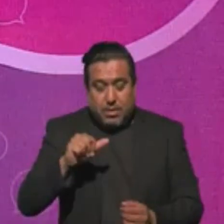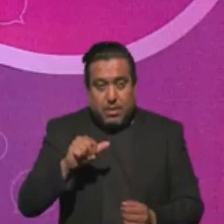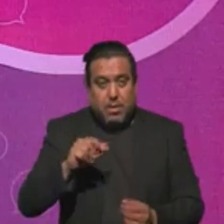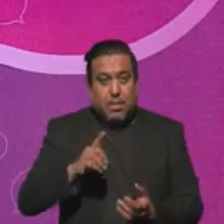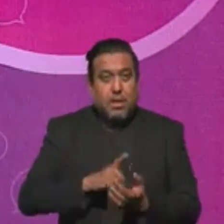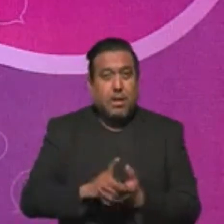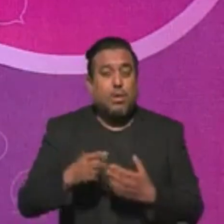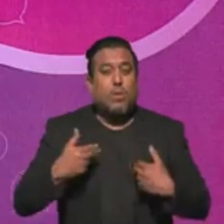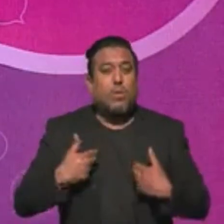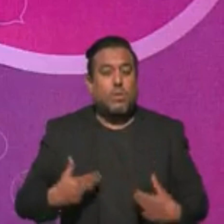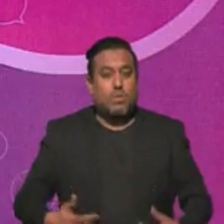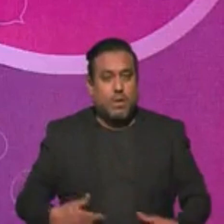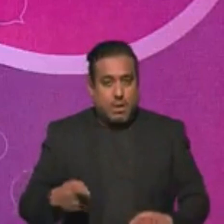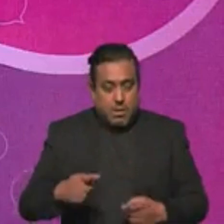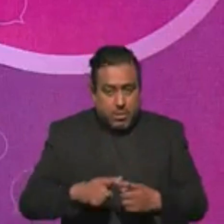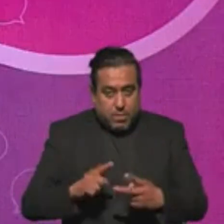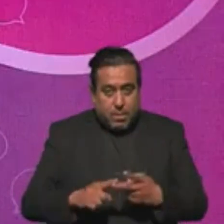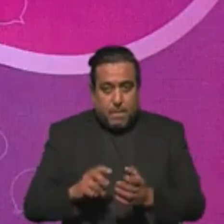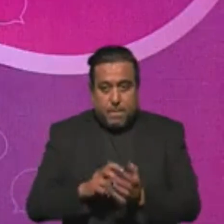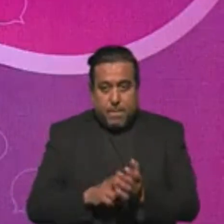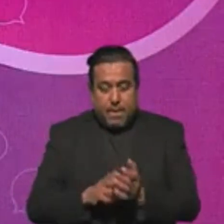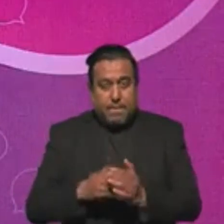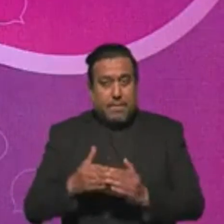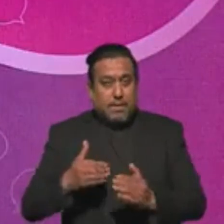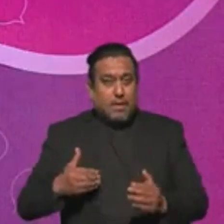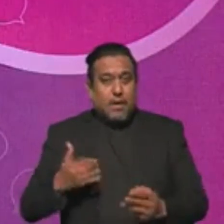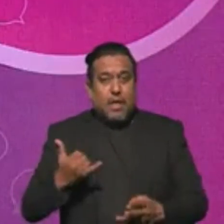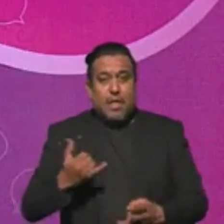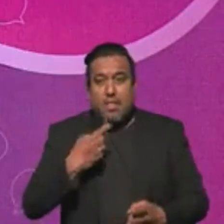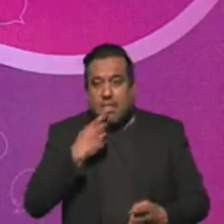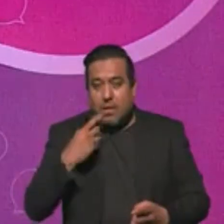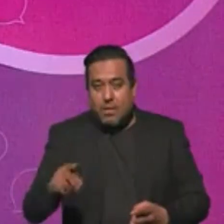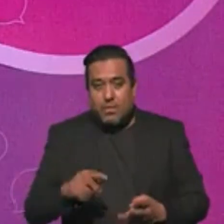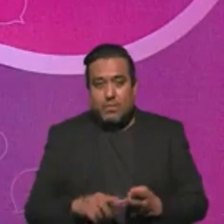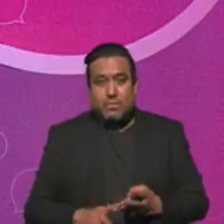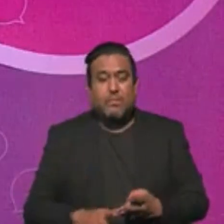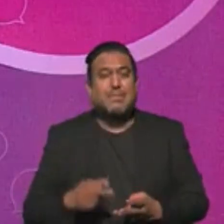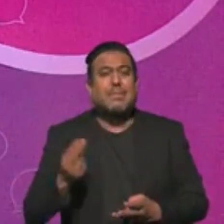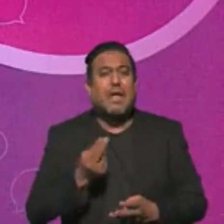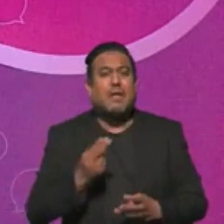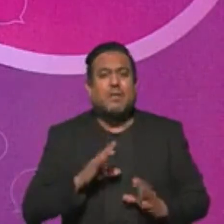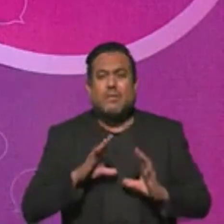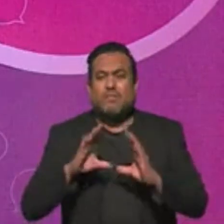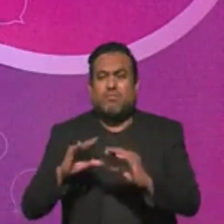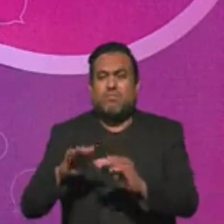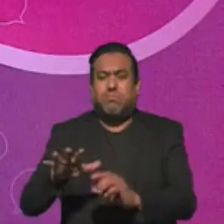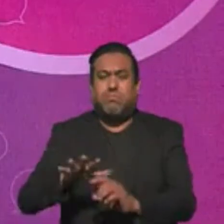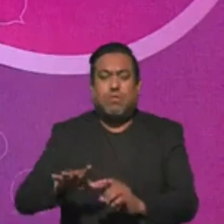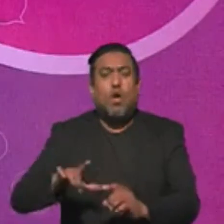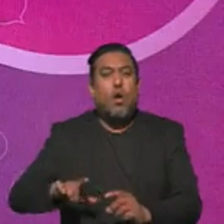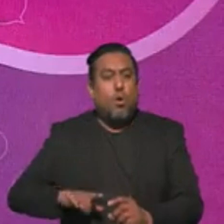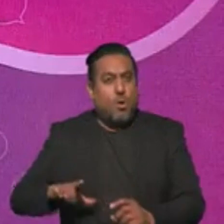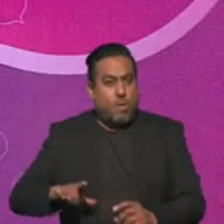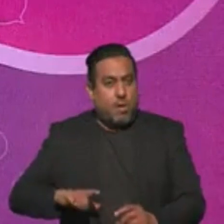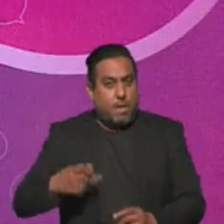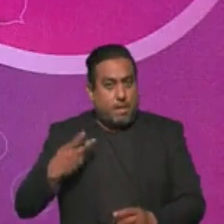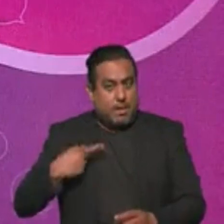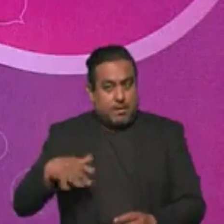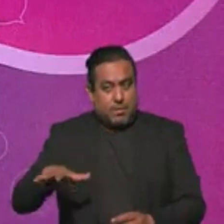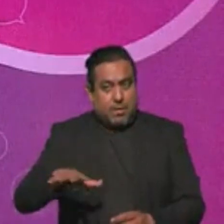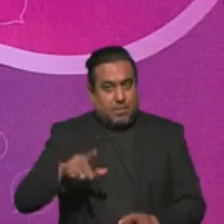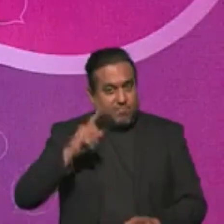humanos la prevención y la denuncia del delito capacitar a los funcionarios en materia de derechos